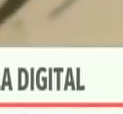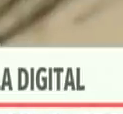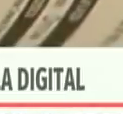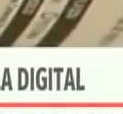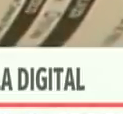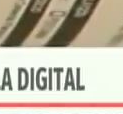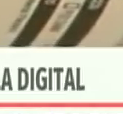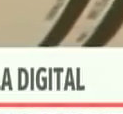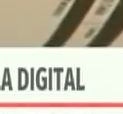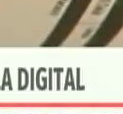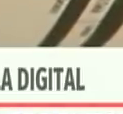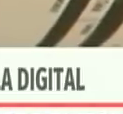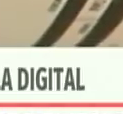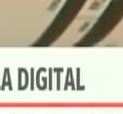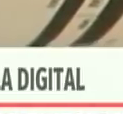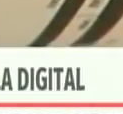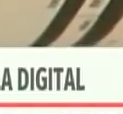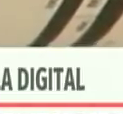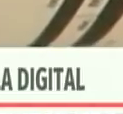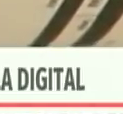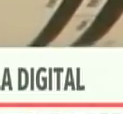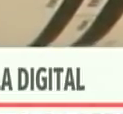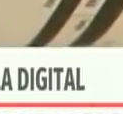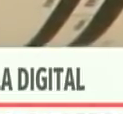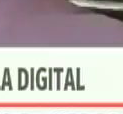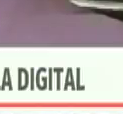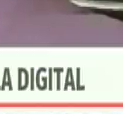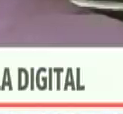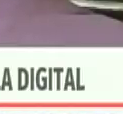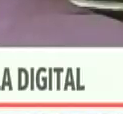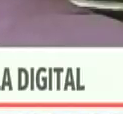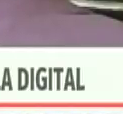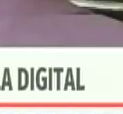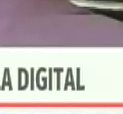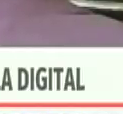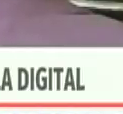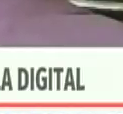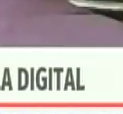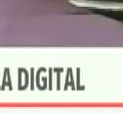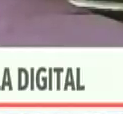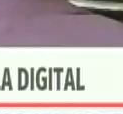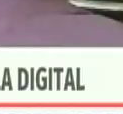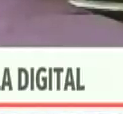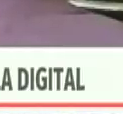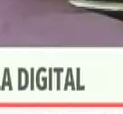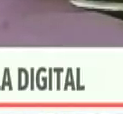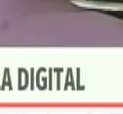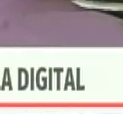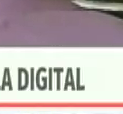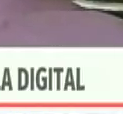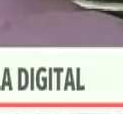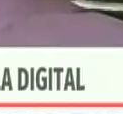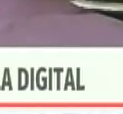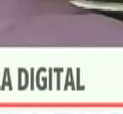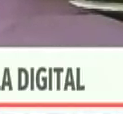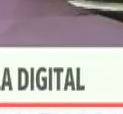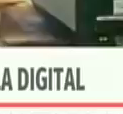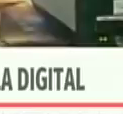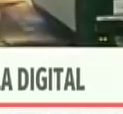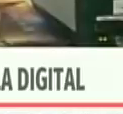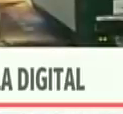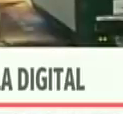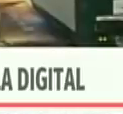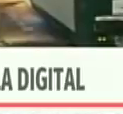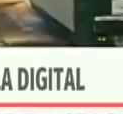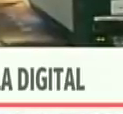análisis y hemos avanzado con la profundidad y la activación del aparato